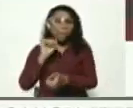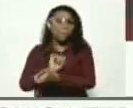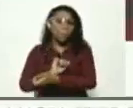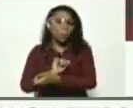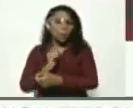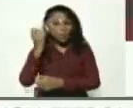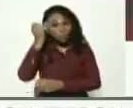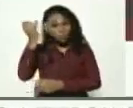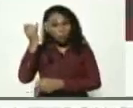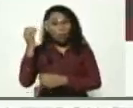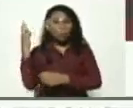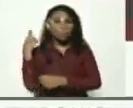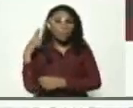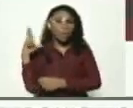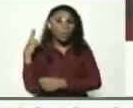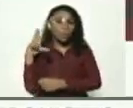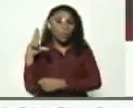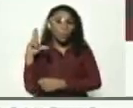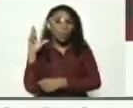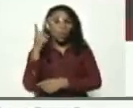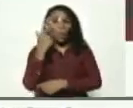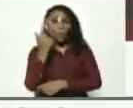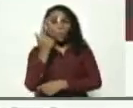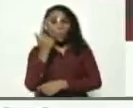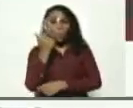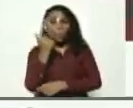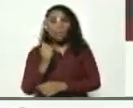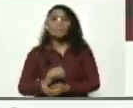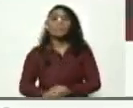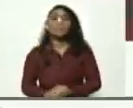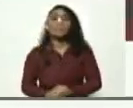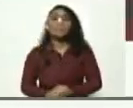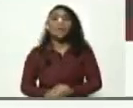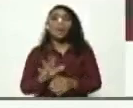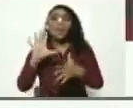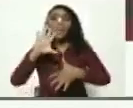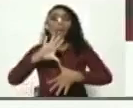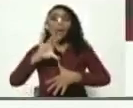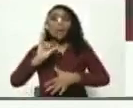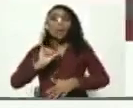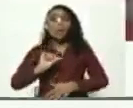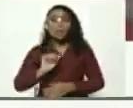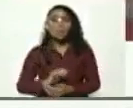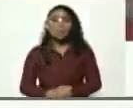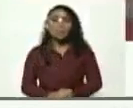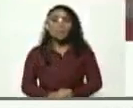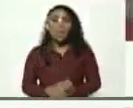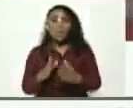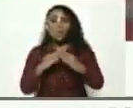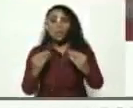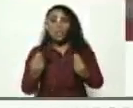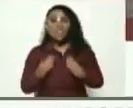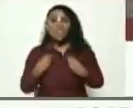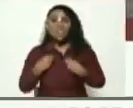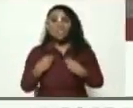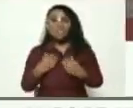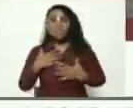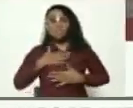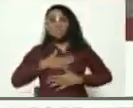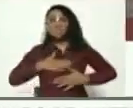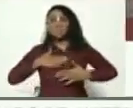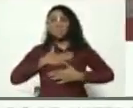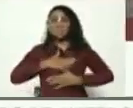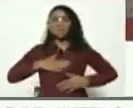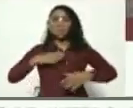la ideología religiosa y la costumbre. Los americanos del sur, todos viven a sus anchas en su país